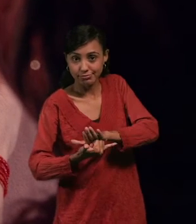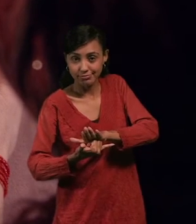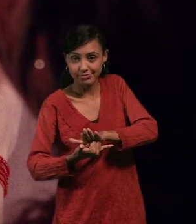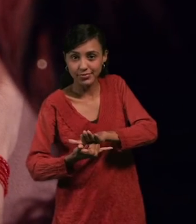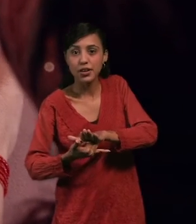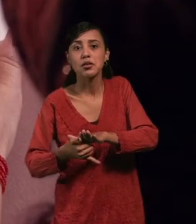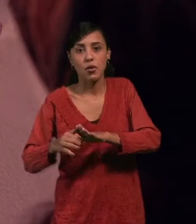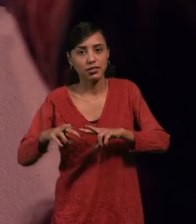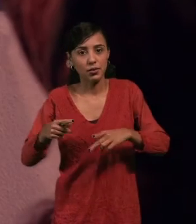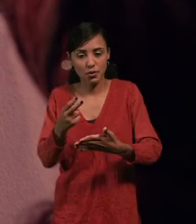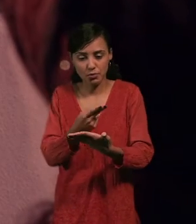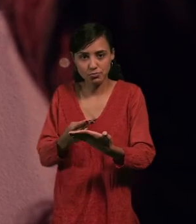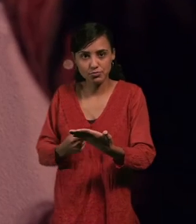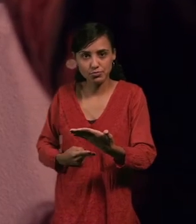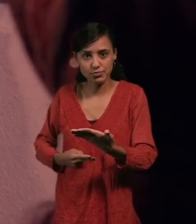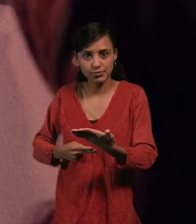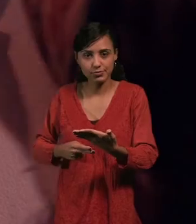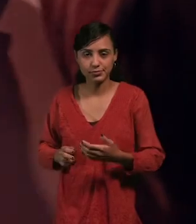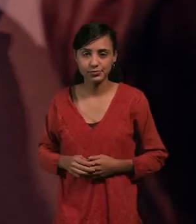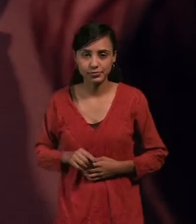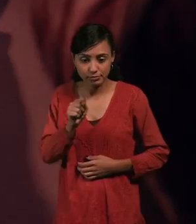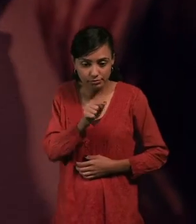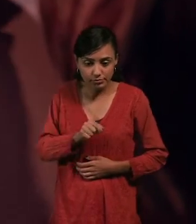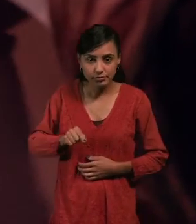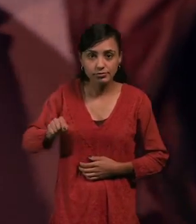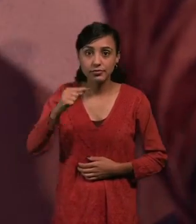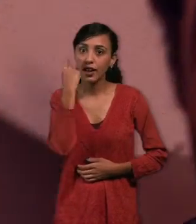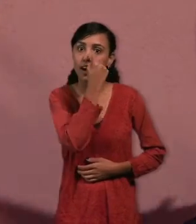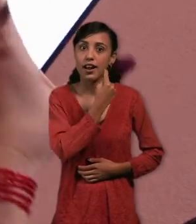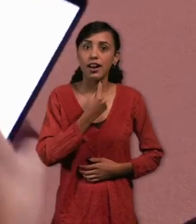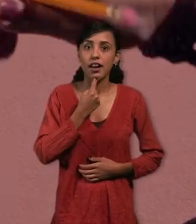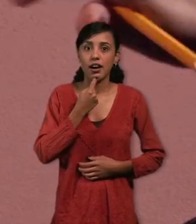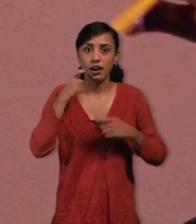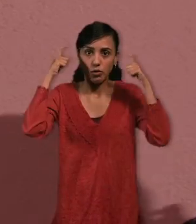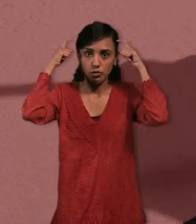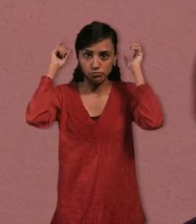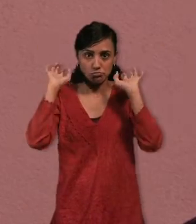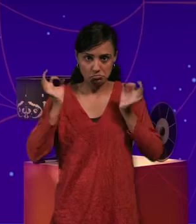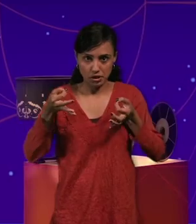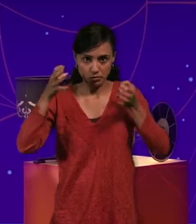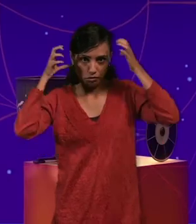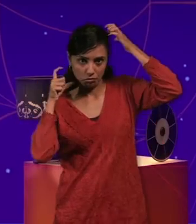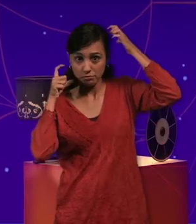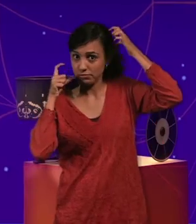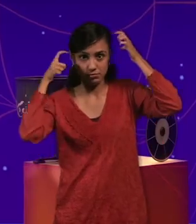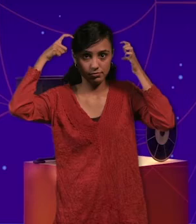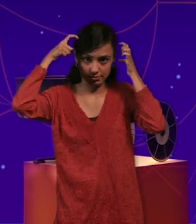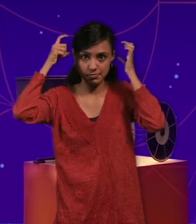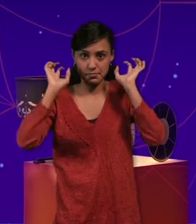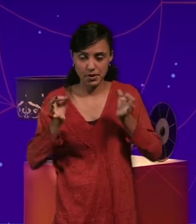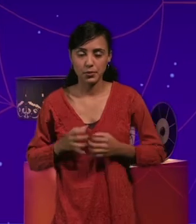a la esfera que forma la cara. Las orejas tampoco se mueven de lugar en el